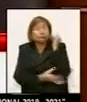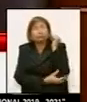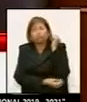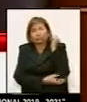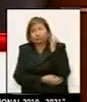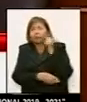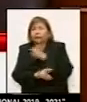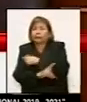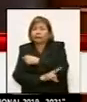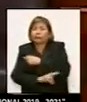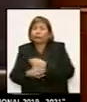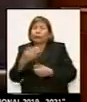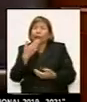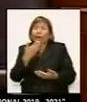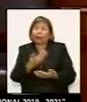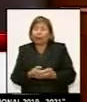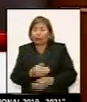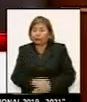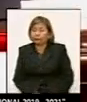nacional. Gracias.